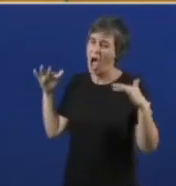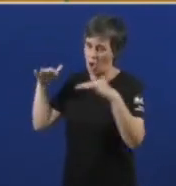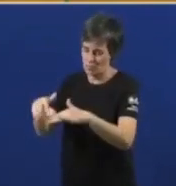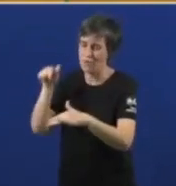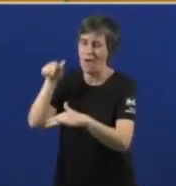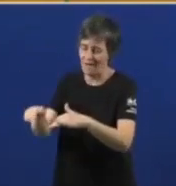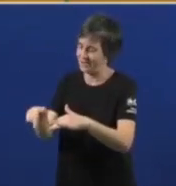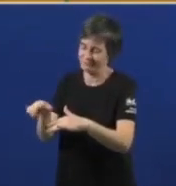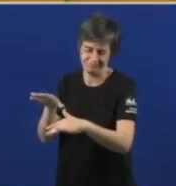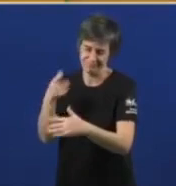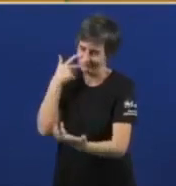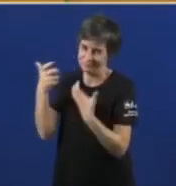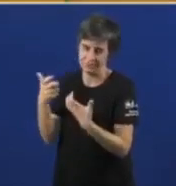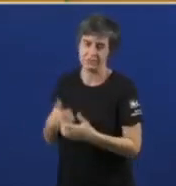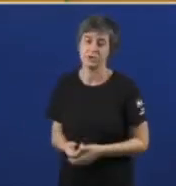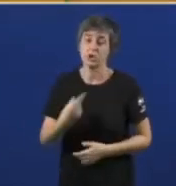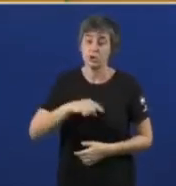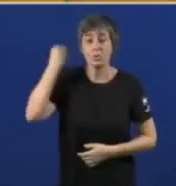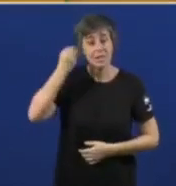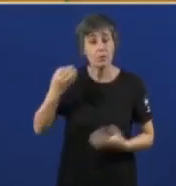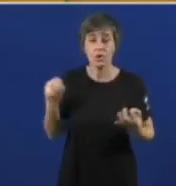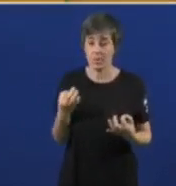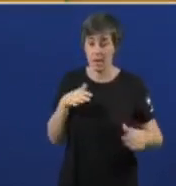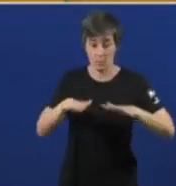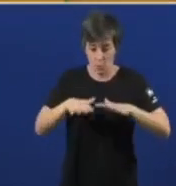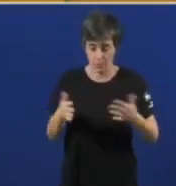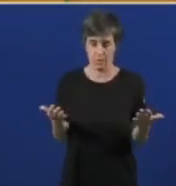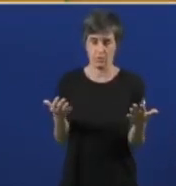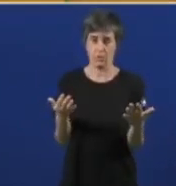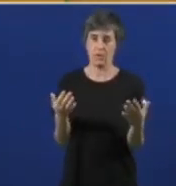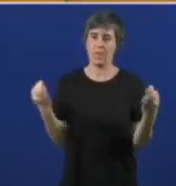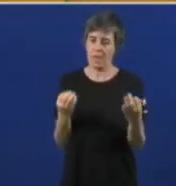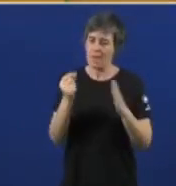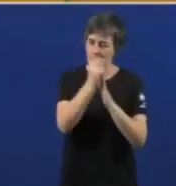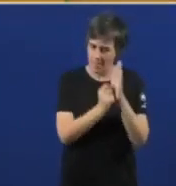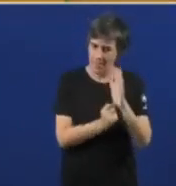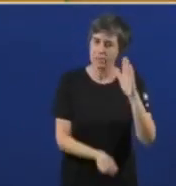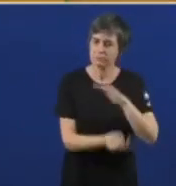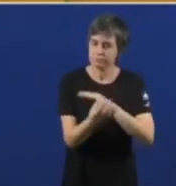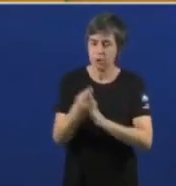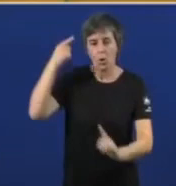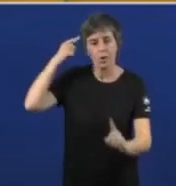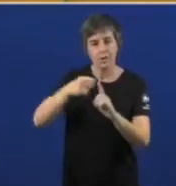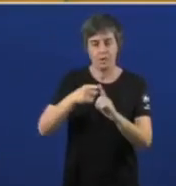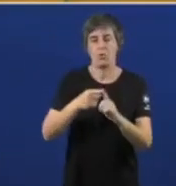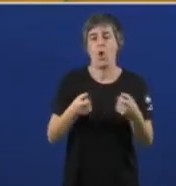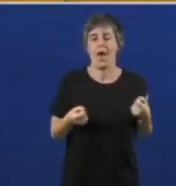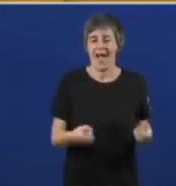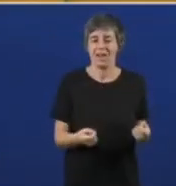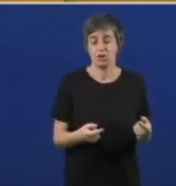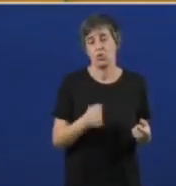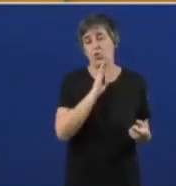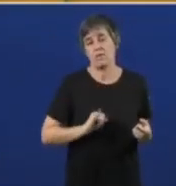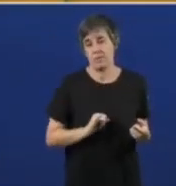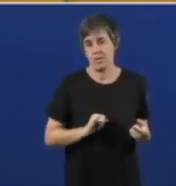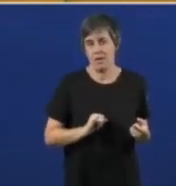Feijóo, cremos que hai que actuar para poñer sobre a mesa medidas para frear os custes enerxéticos disparados. E